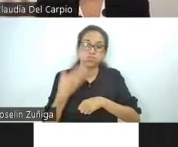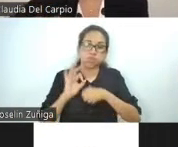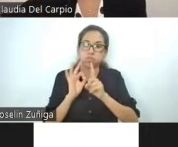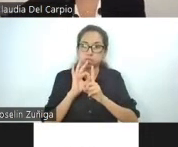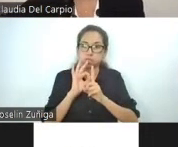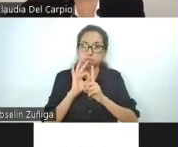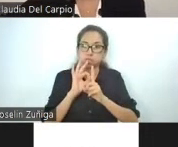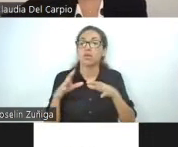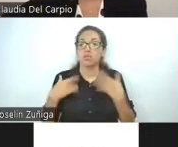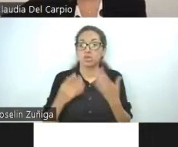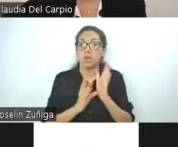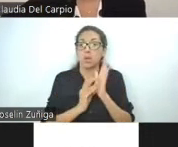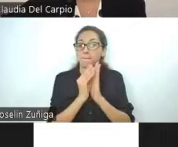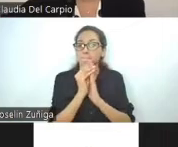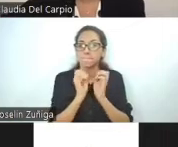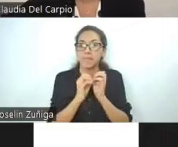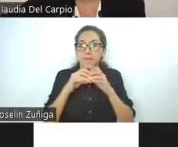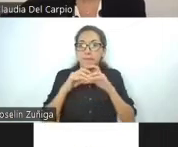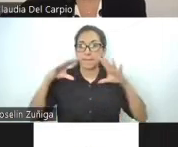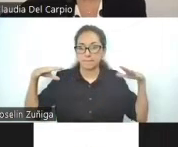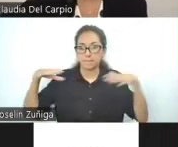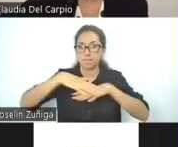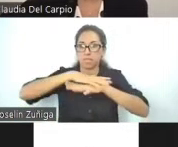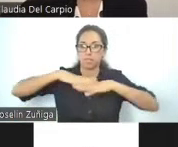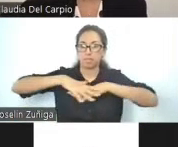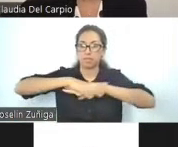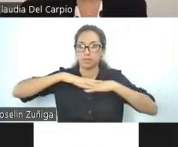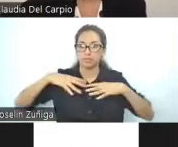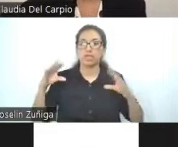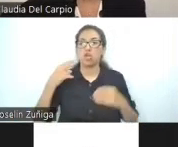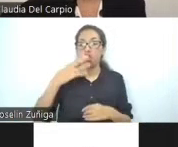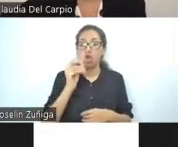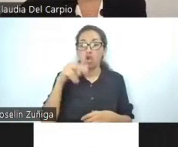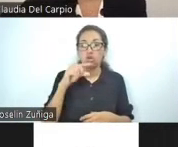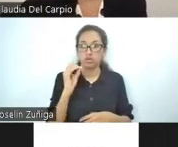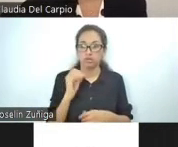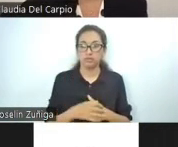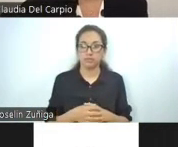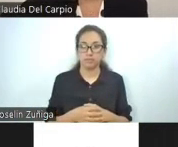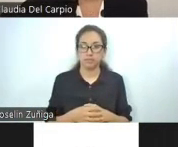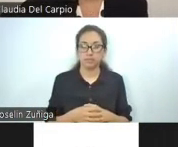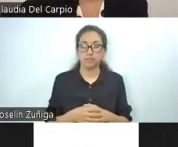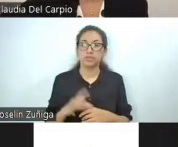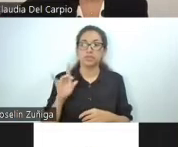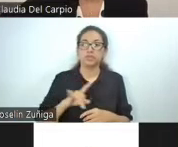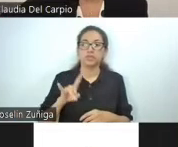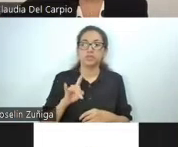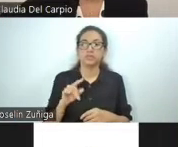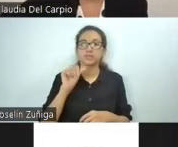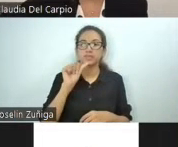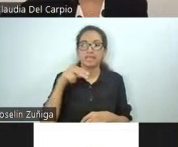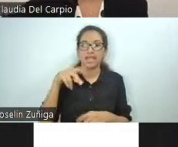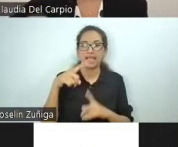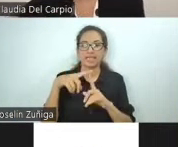el sobrecrecimiento de infecciones vaginales, principalmente por hongos. Evite el uso de antisépticos en